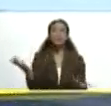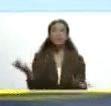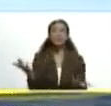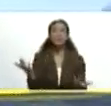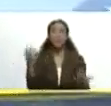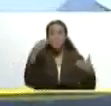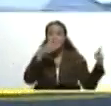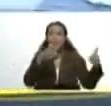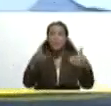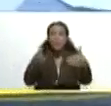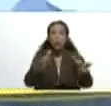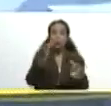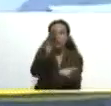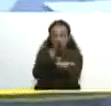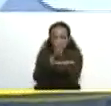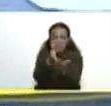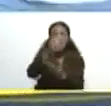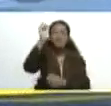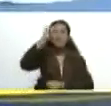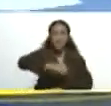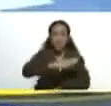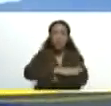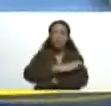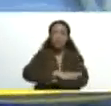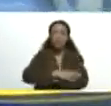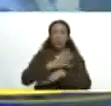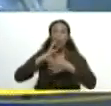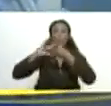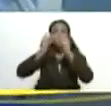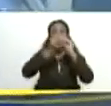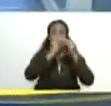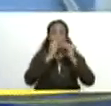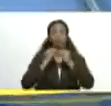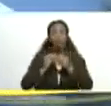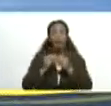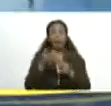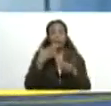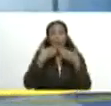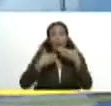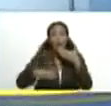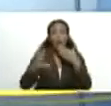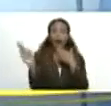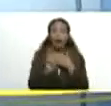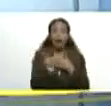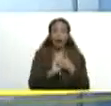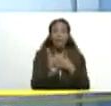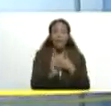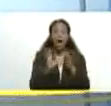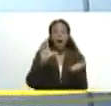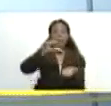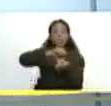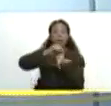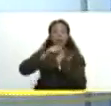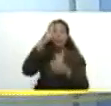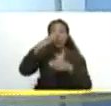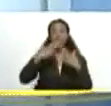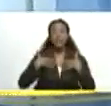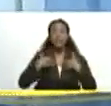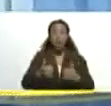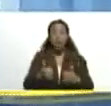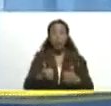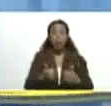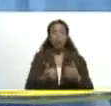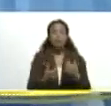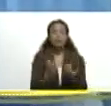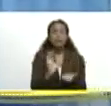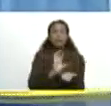por el camino correcto. ¿Cómo ha sido una recuperación tan pronta de un CDI ante bloqueo,